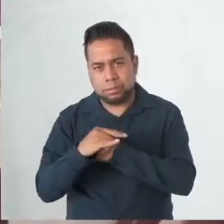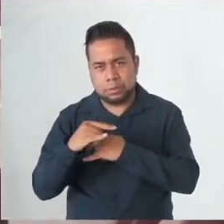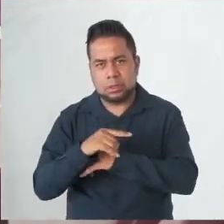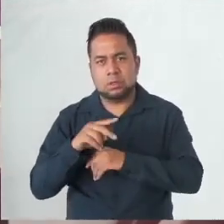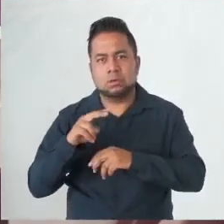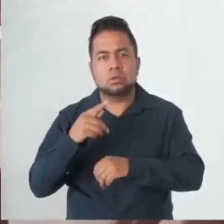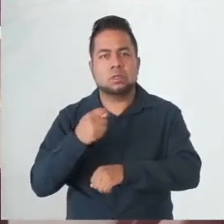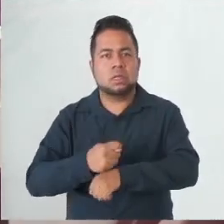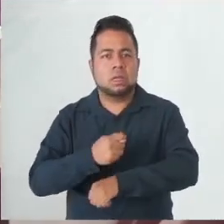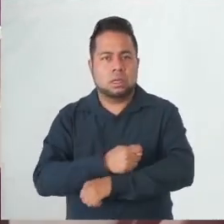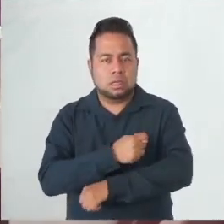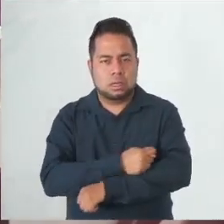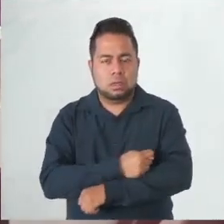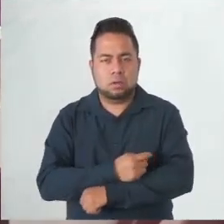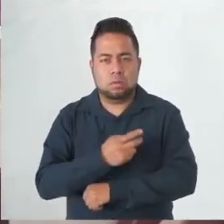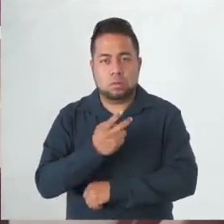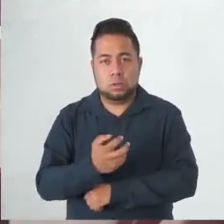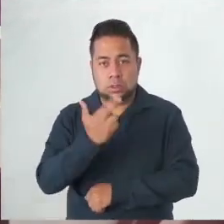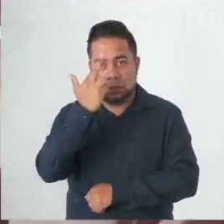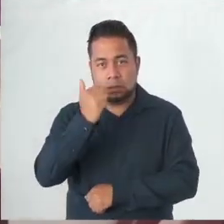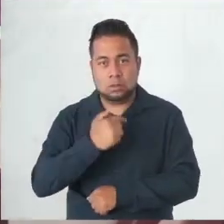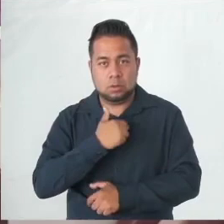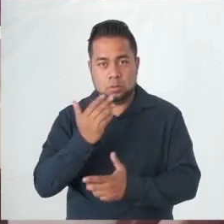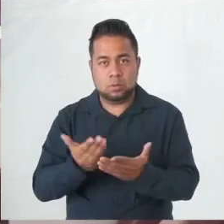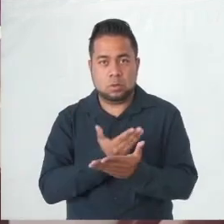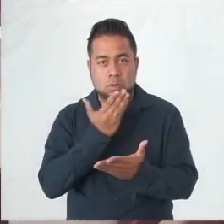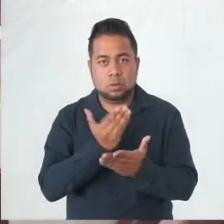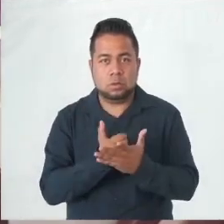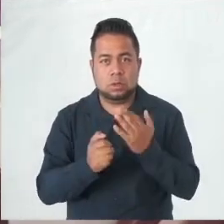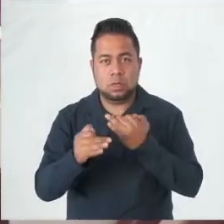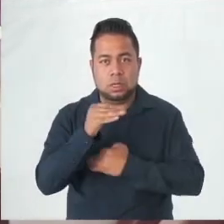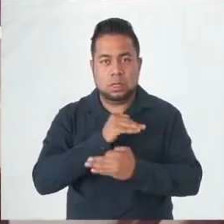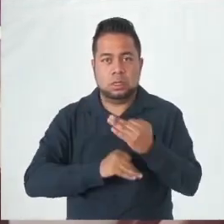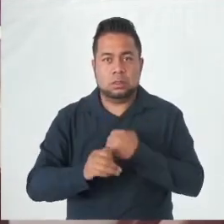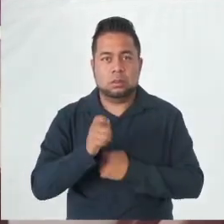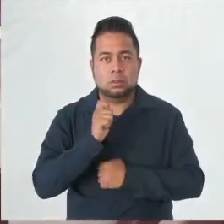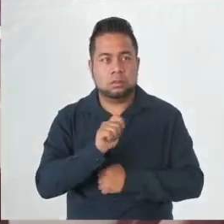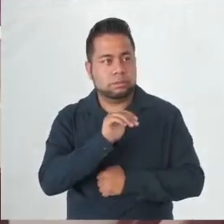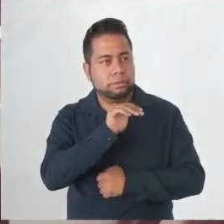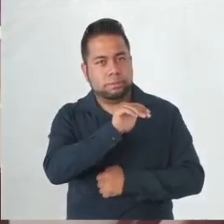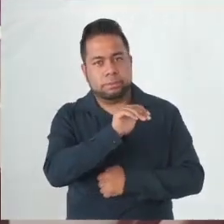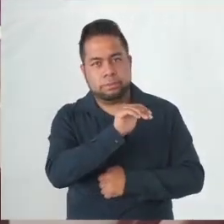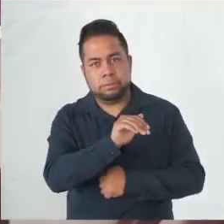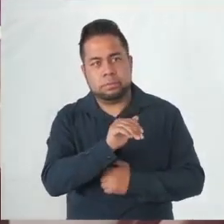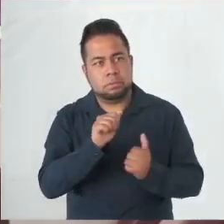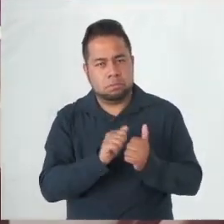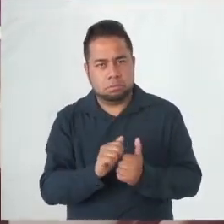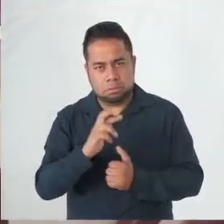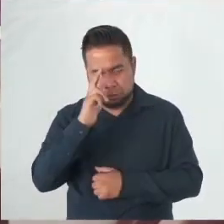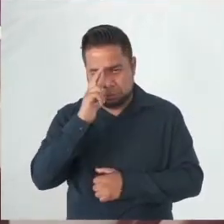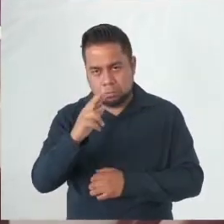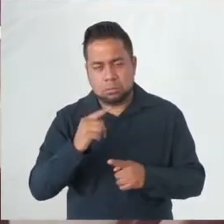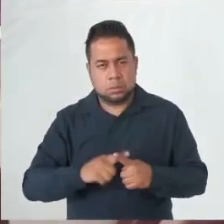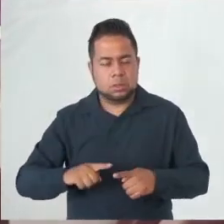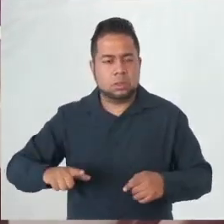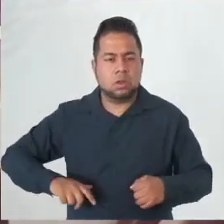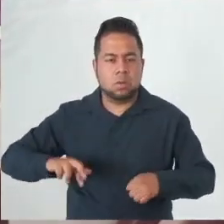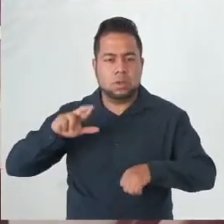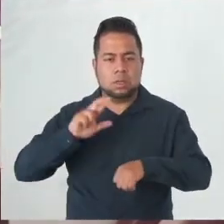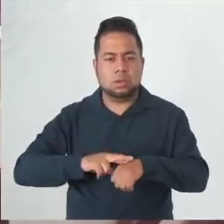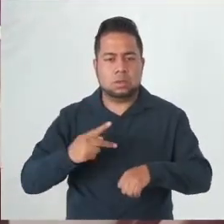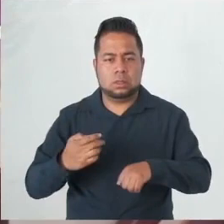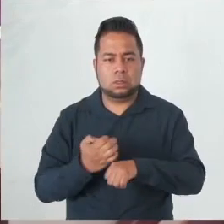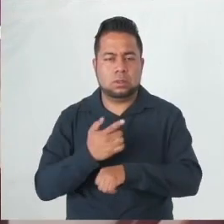Tlaxiaco. Por lo anterior, propongo a esta soberanía exhortar respetuosamente al gobernador del